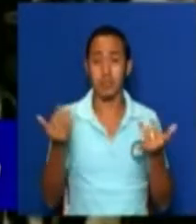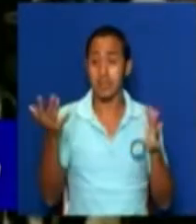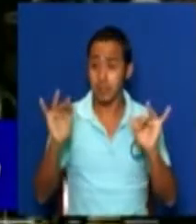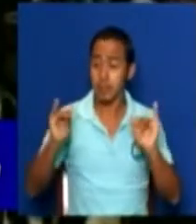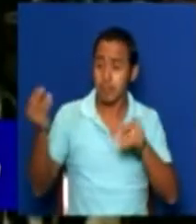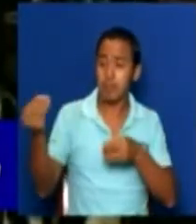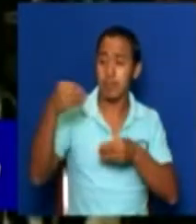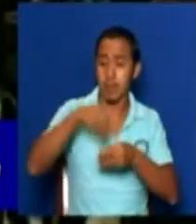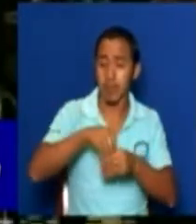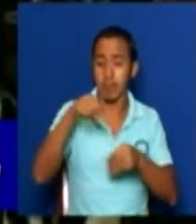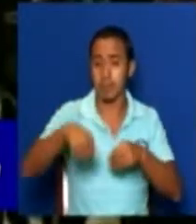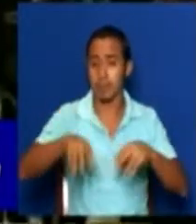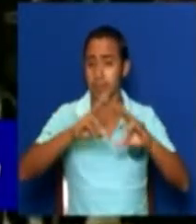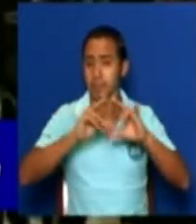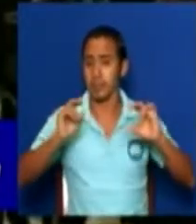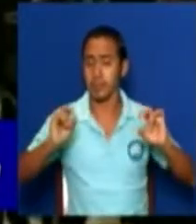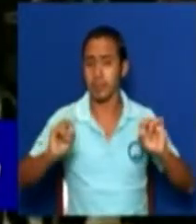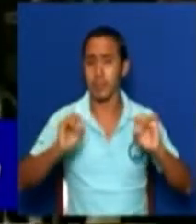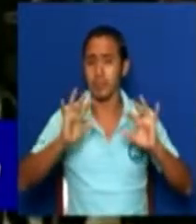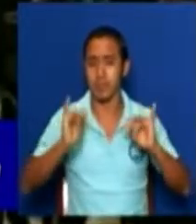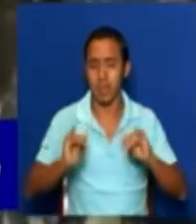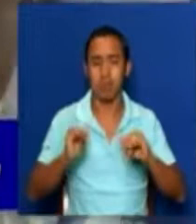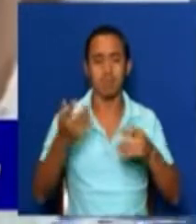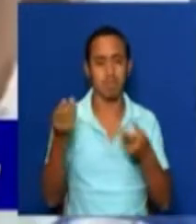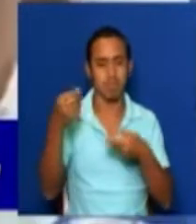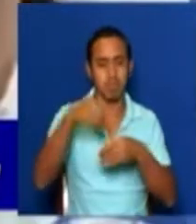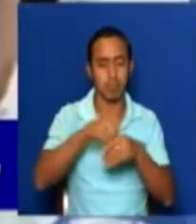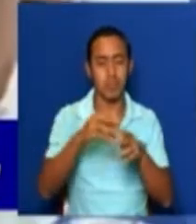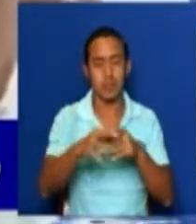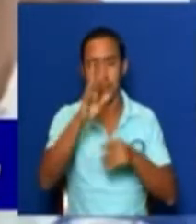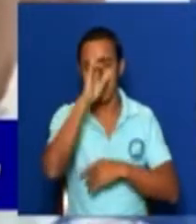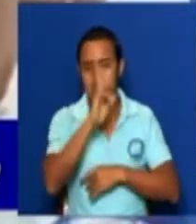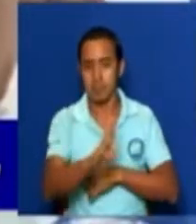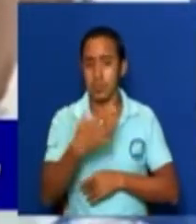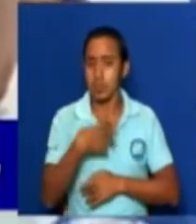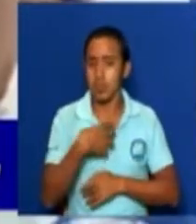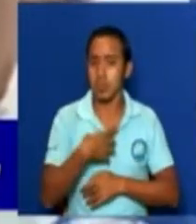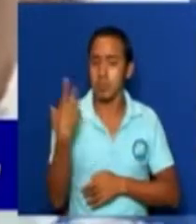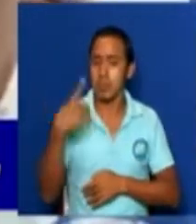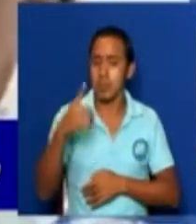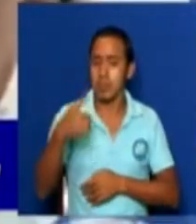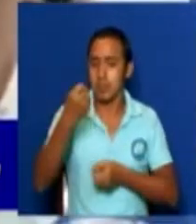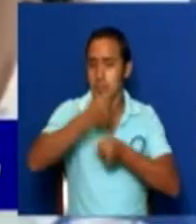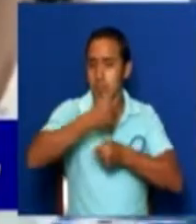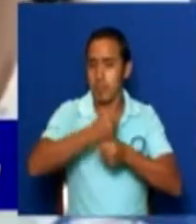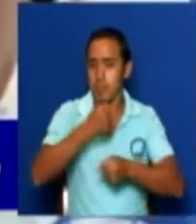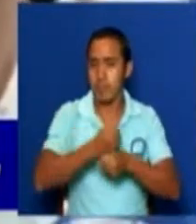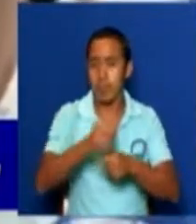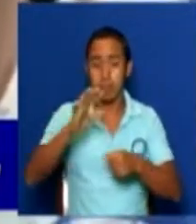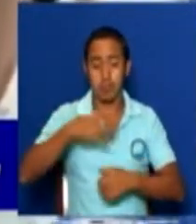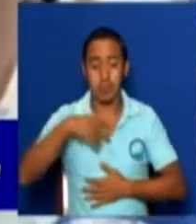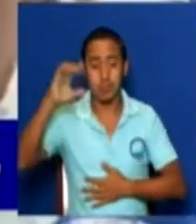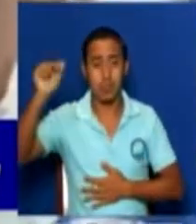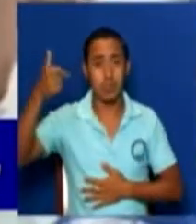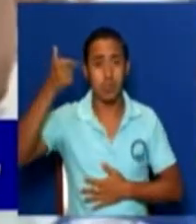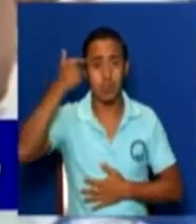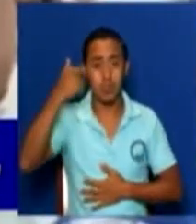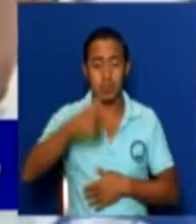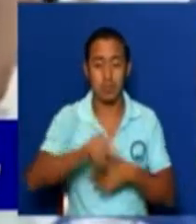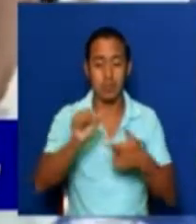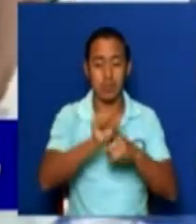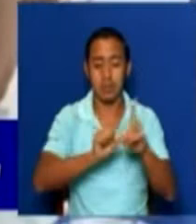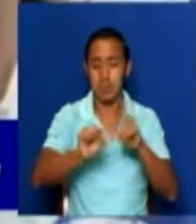a este país, porque llegue una inversión que respete nuestros derechos laborales, y desde el gobierno, desde la